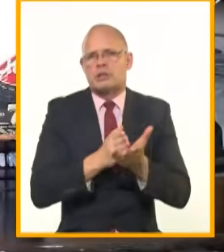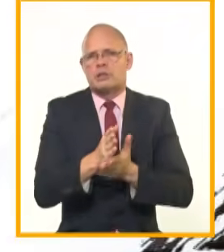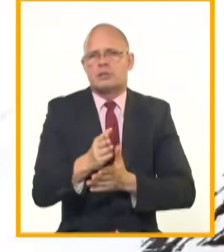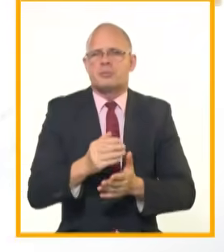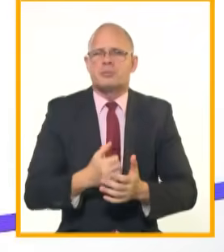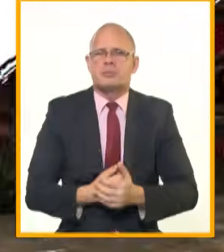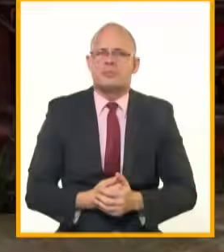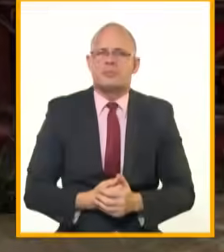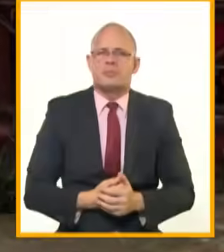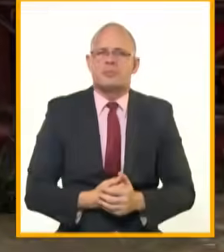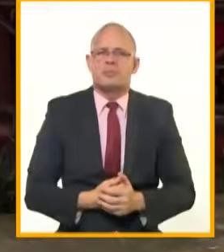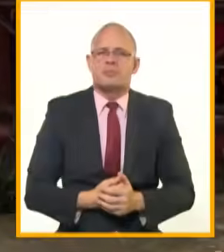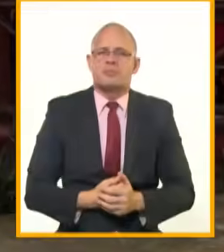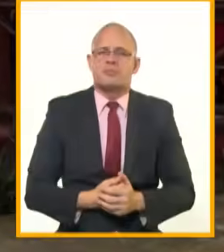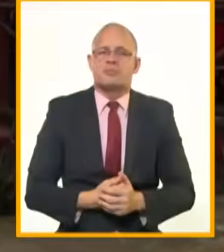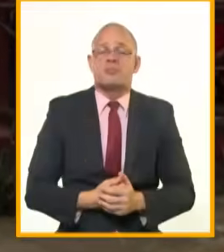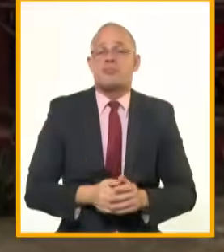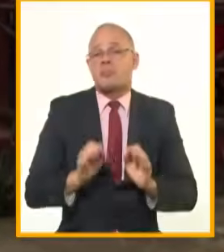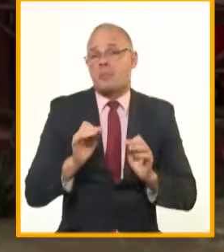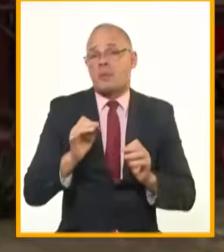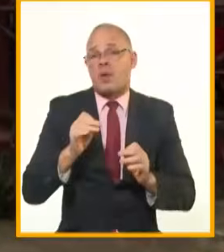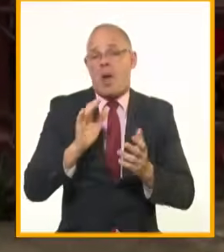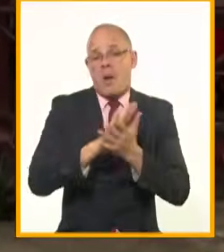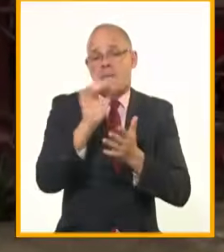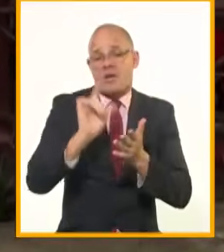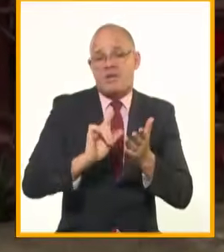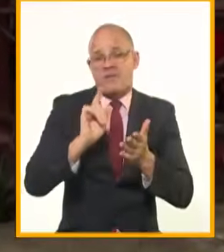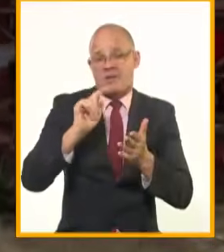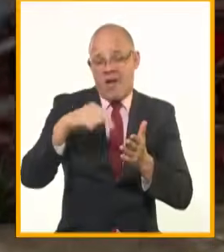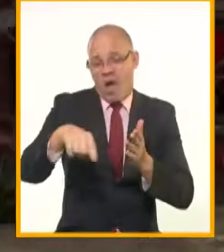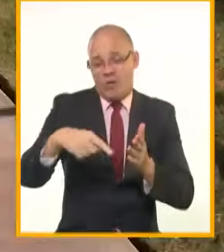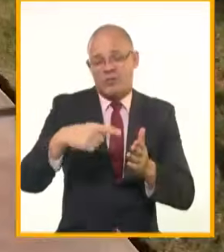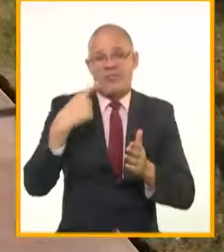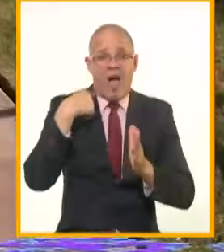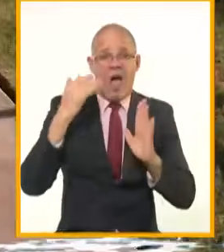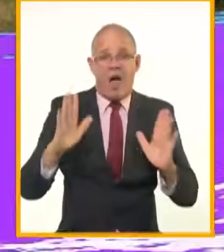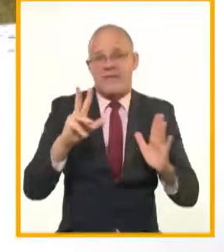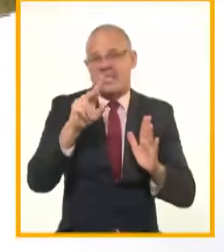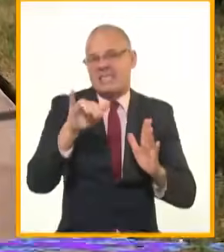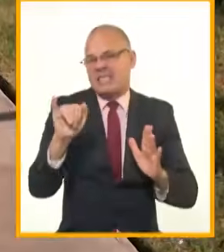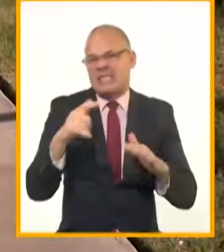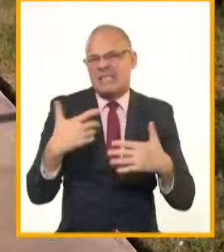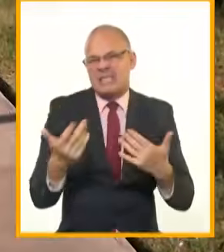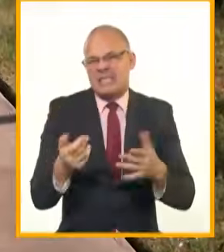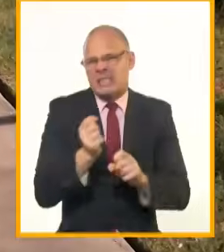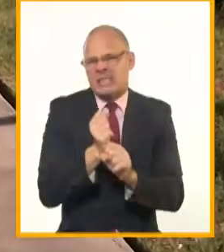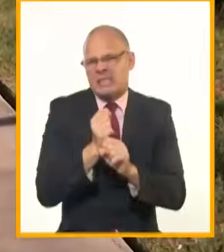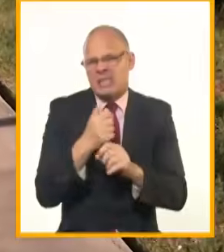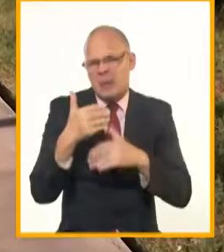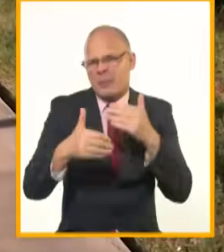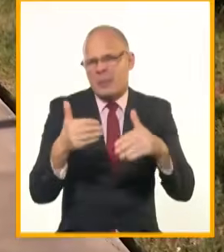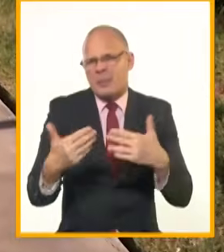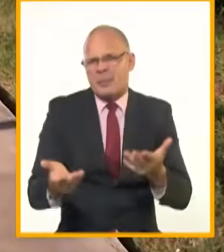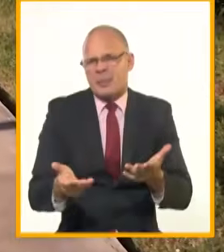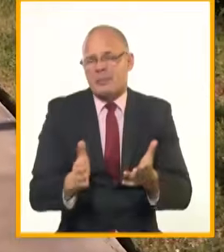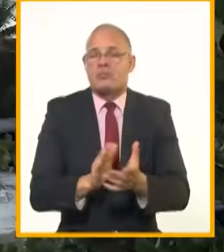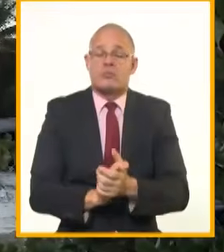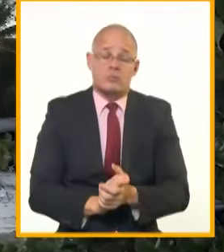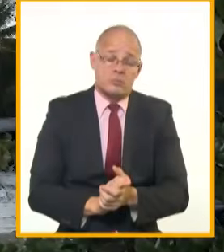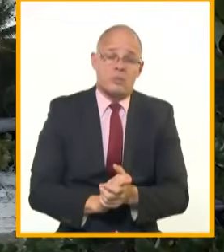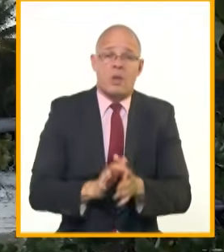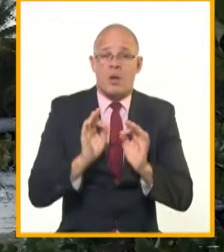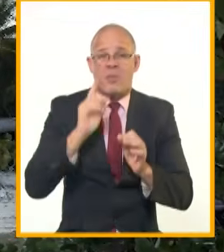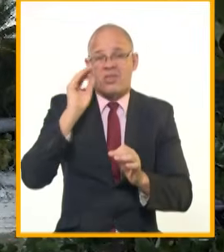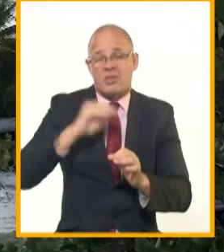¿Qué otras prioridades tiene la provincia para este 2026? Bueno, indudablemente la implementación del programa de